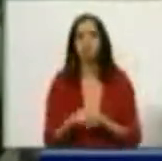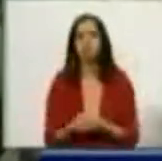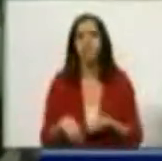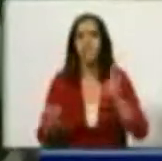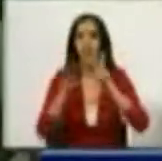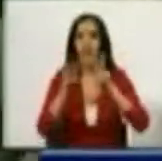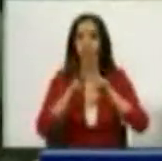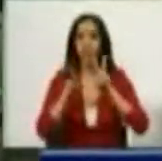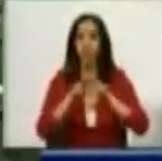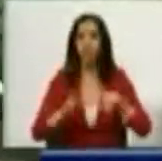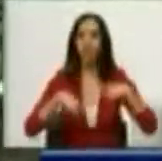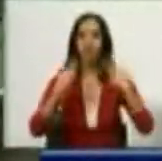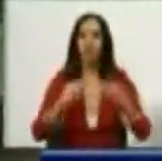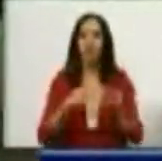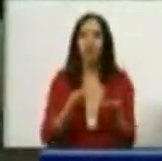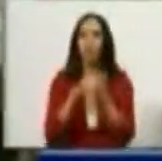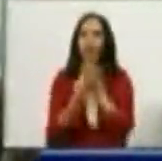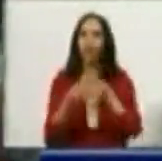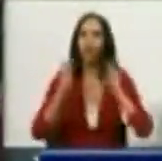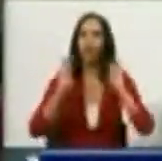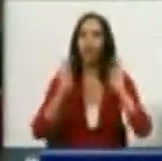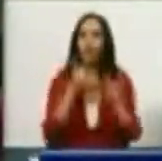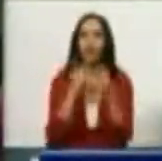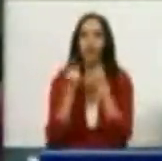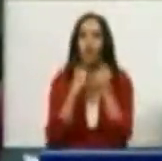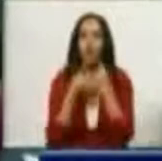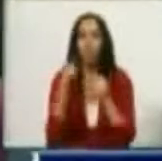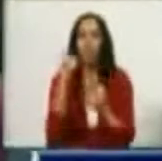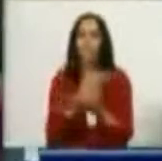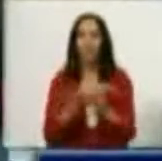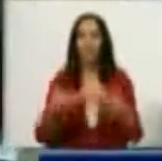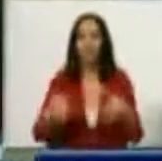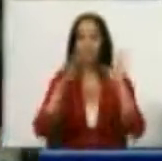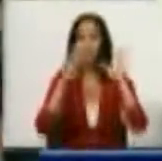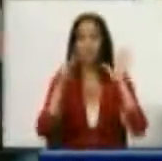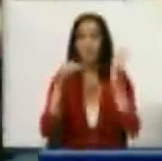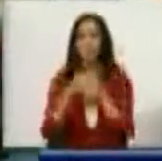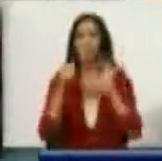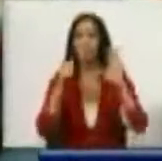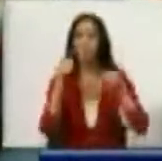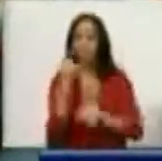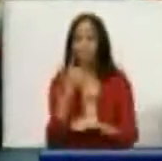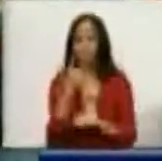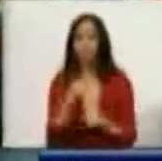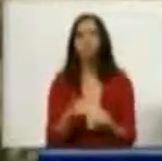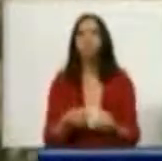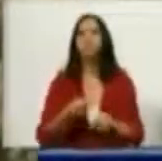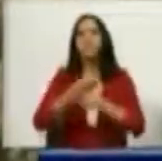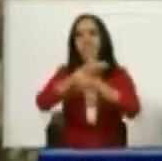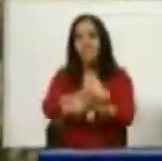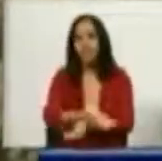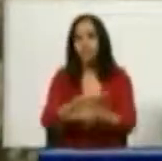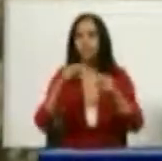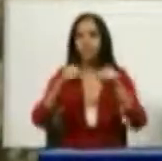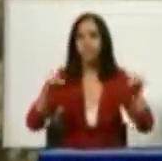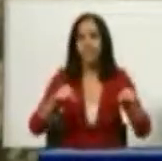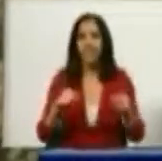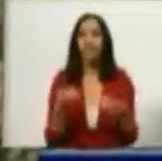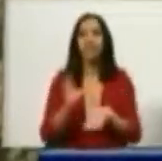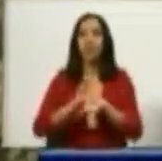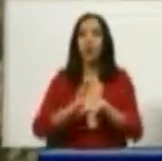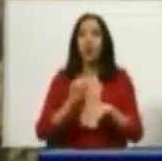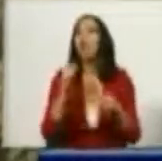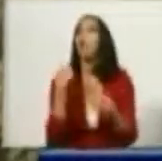vivienda rehabilitado por barrionuevo barrio tricolor un millón nueve mil sesenta y uno y el título de tierra urbana un millón